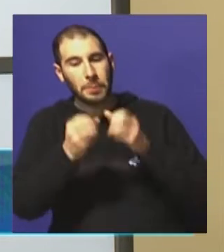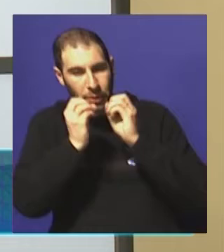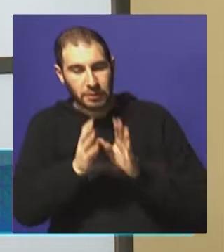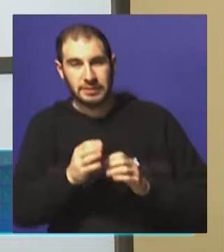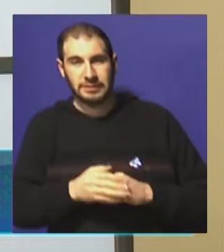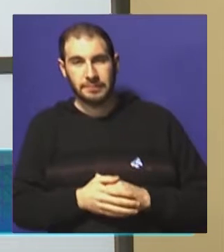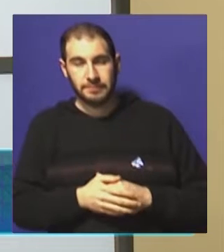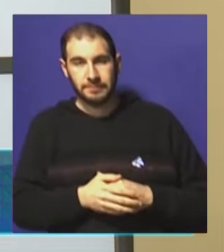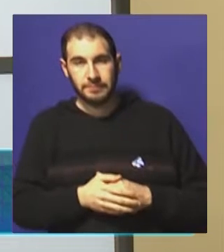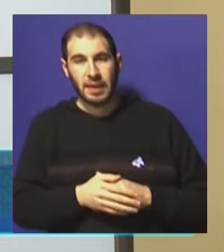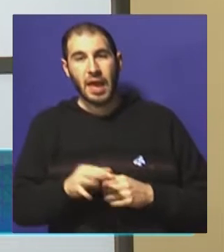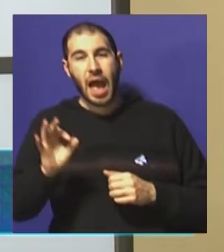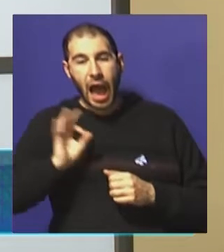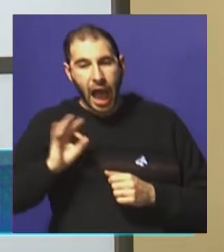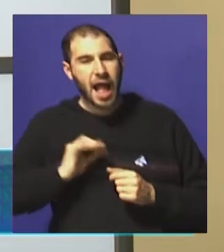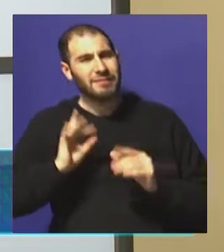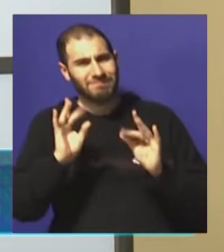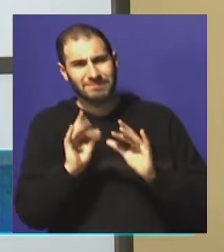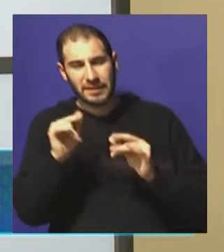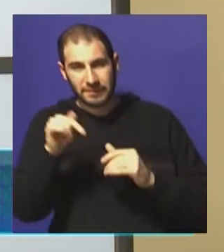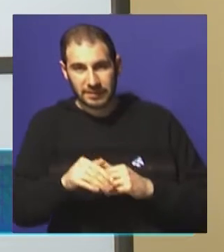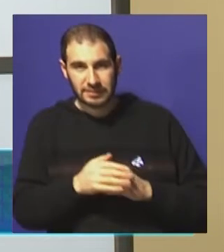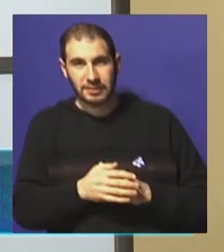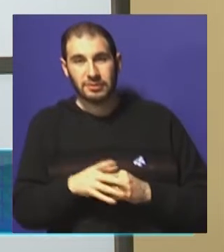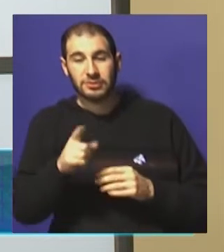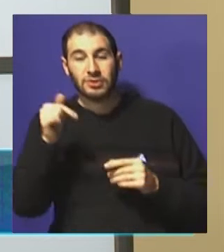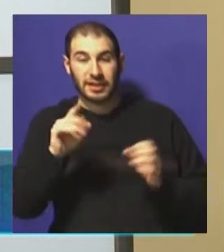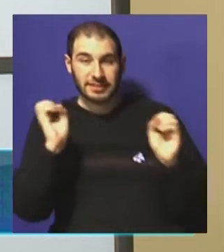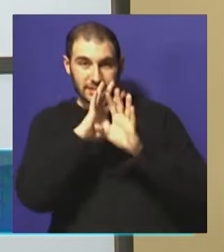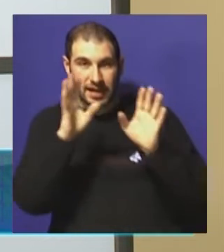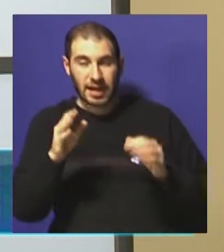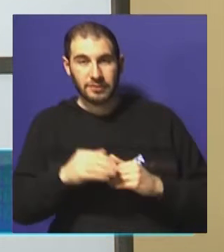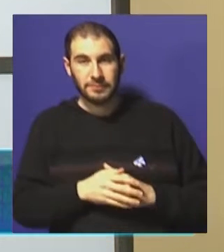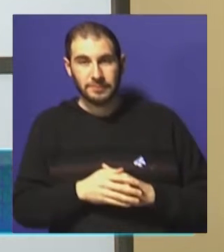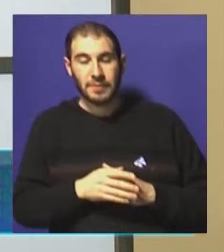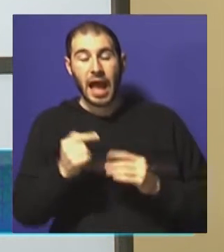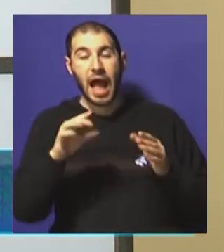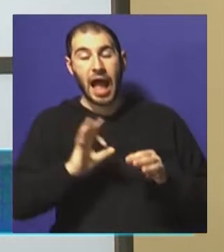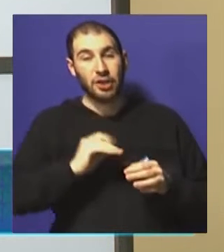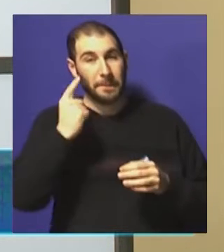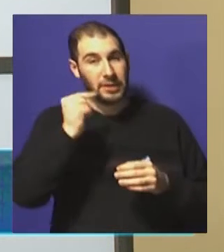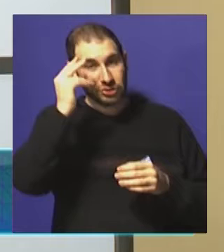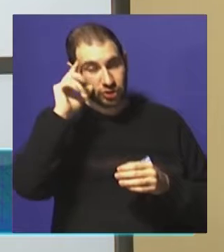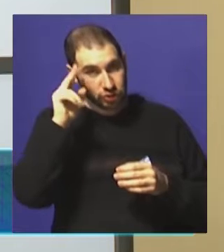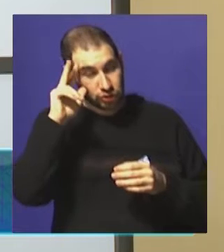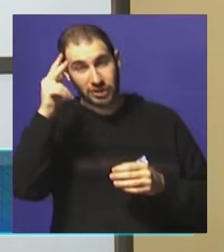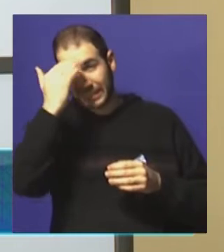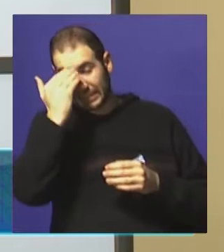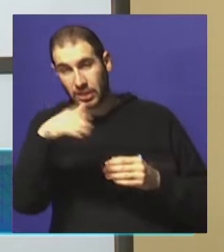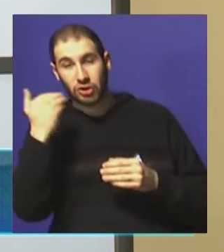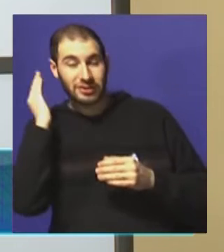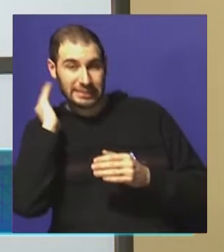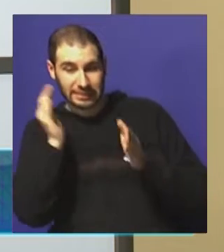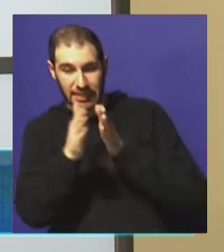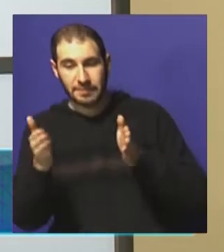pasos. Son años muy difíciles. Lo que tuvieron en claro entre el año 1815 y 1816